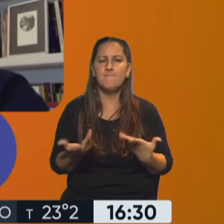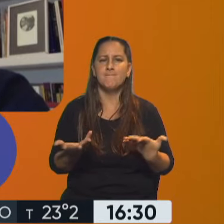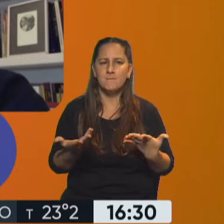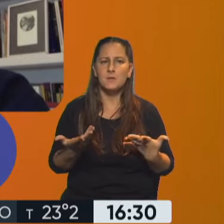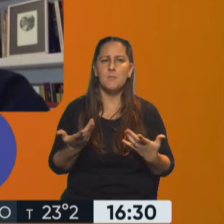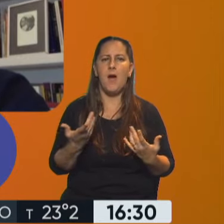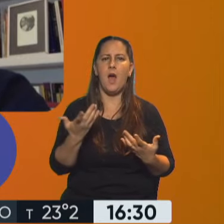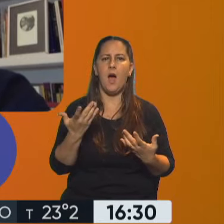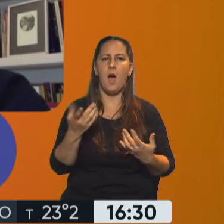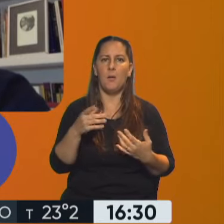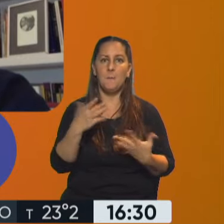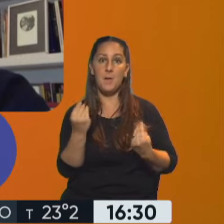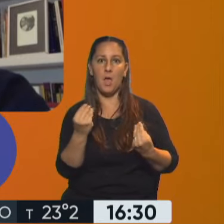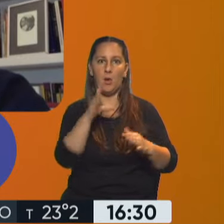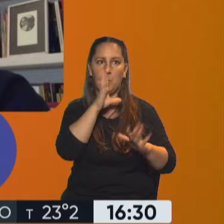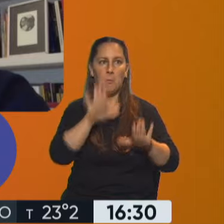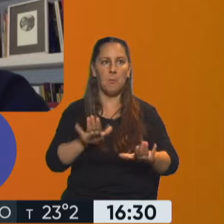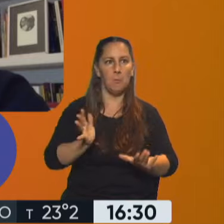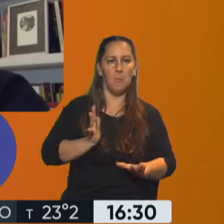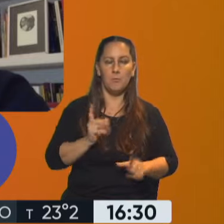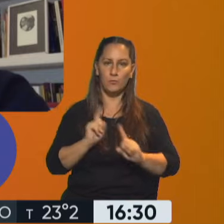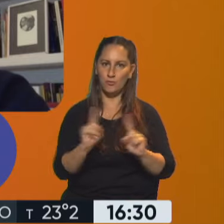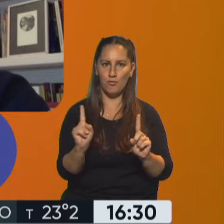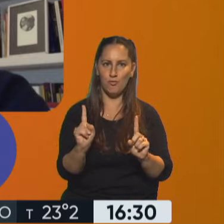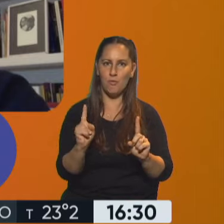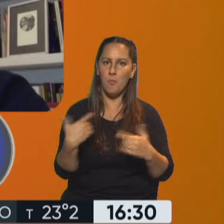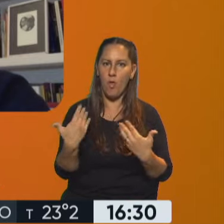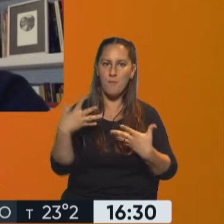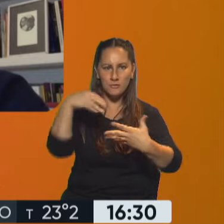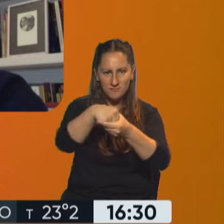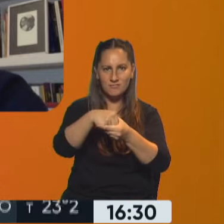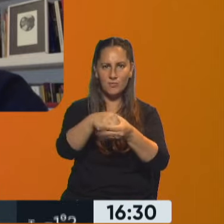que no nos paralice el miedo y podamos colaborar.